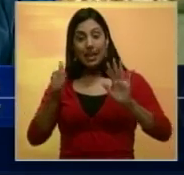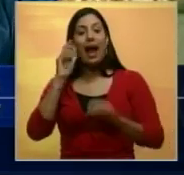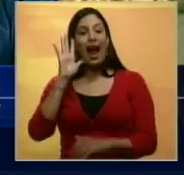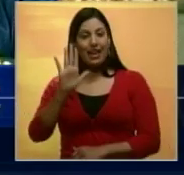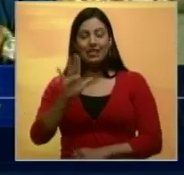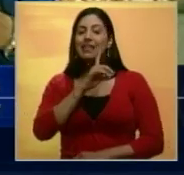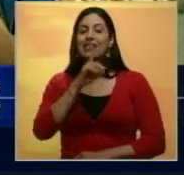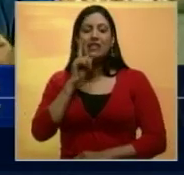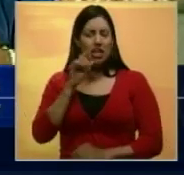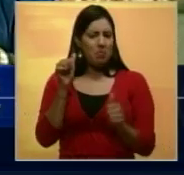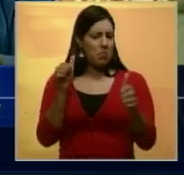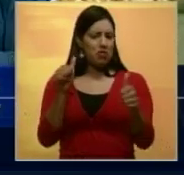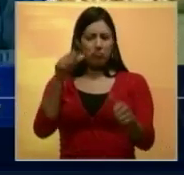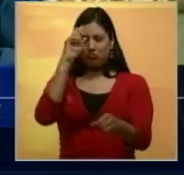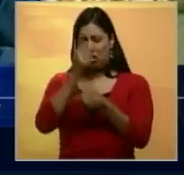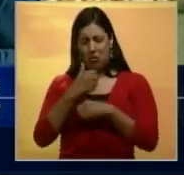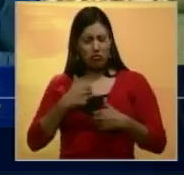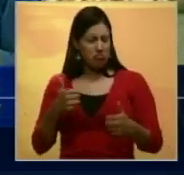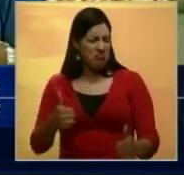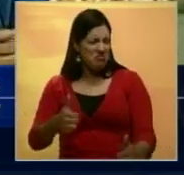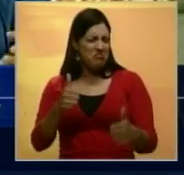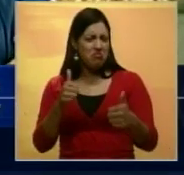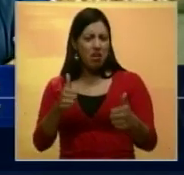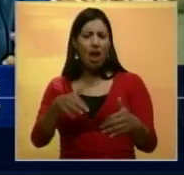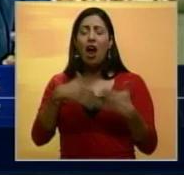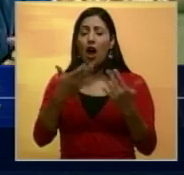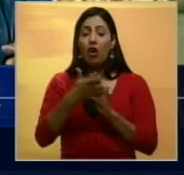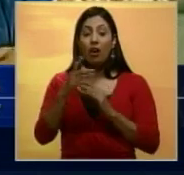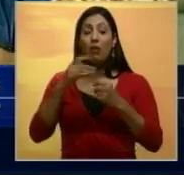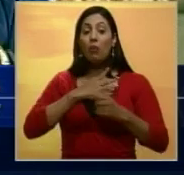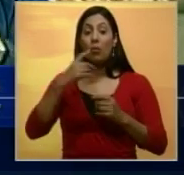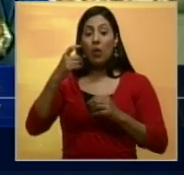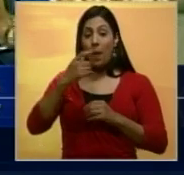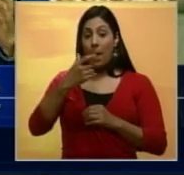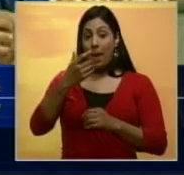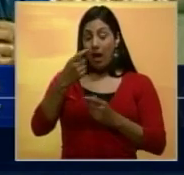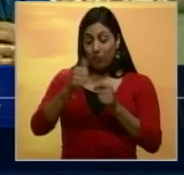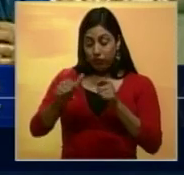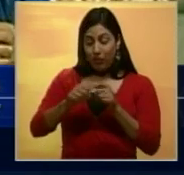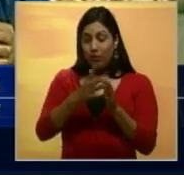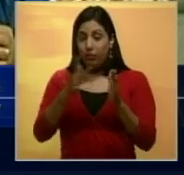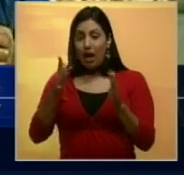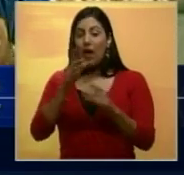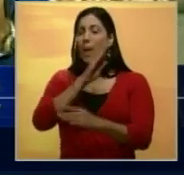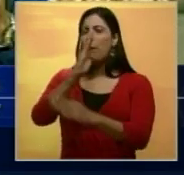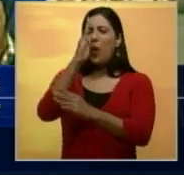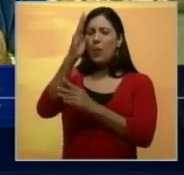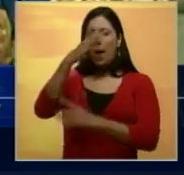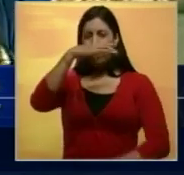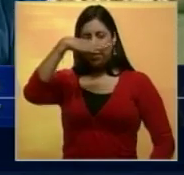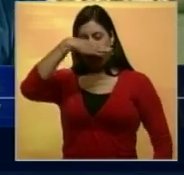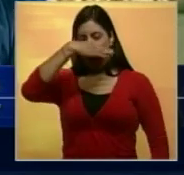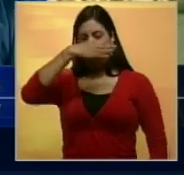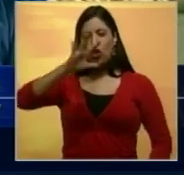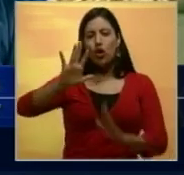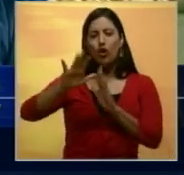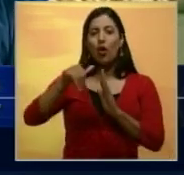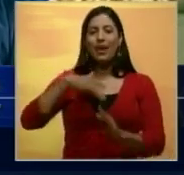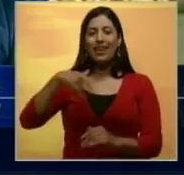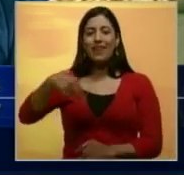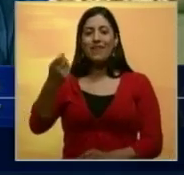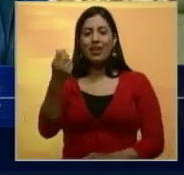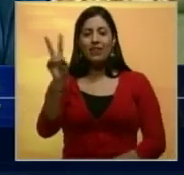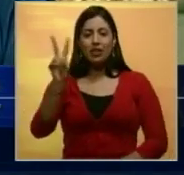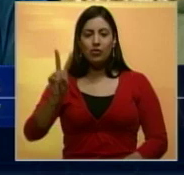han sido las correctas. Insiste en que con esta ampliación del cono monetario se está dando un golpe a las mafias que buscan robar la moneda